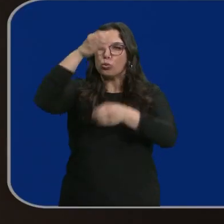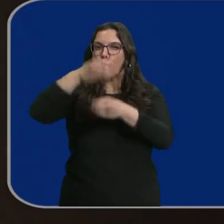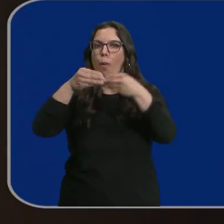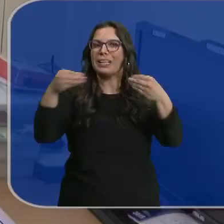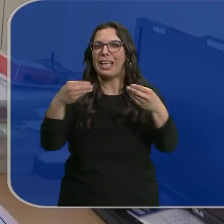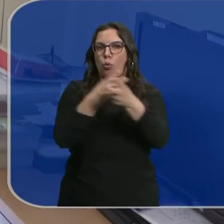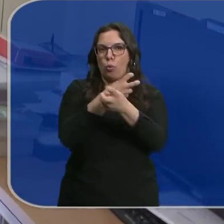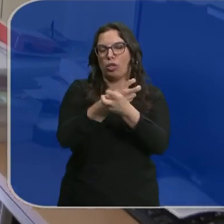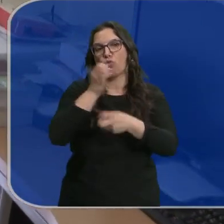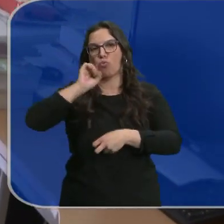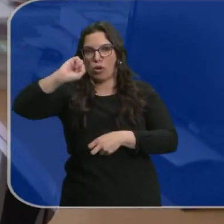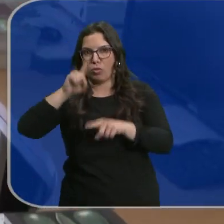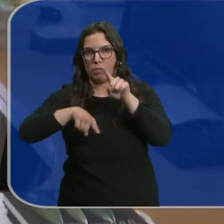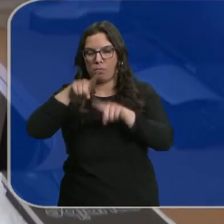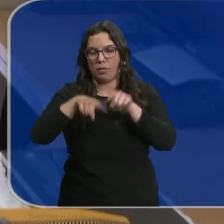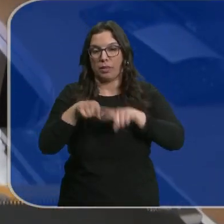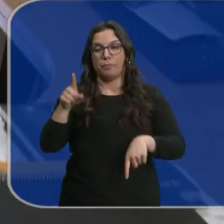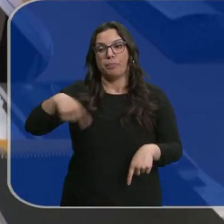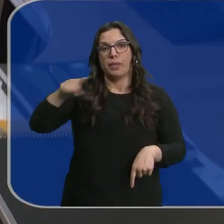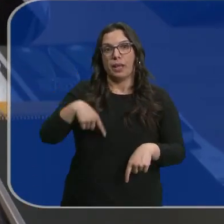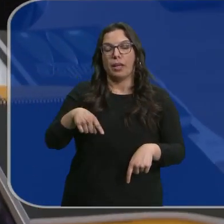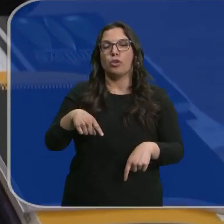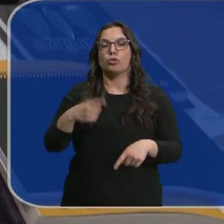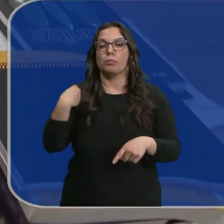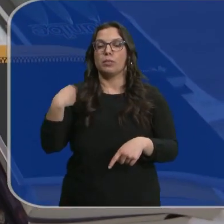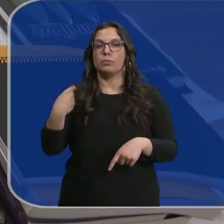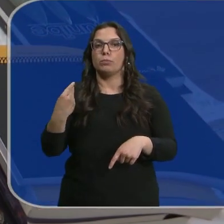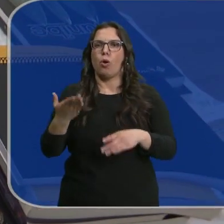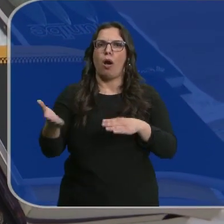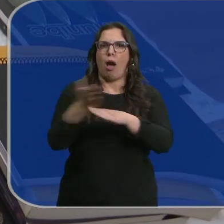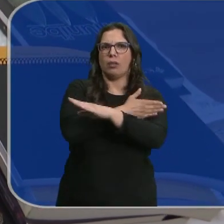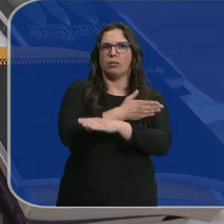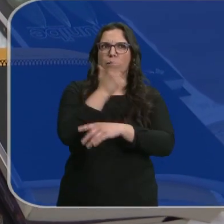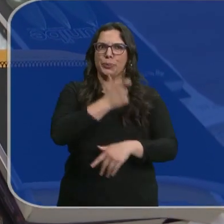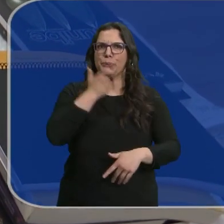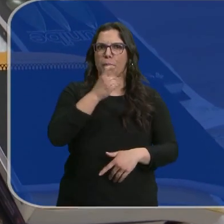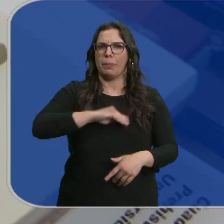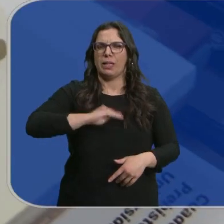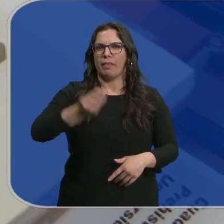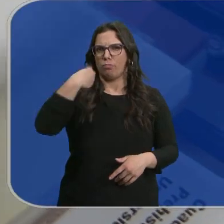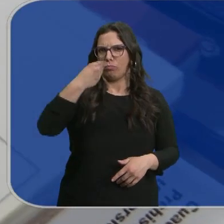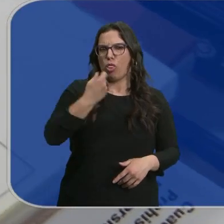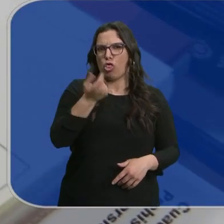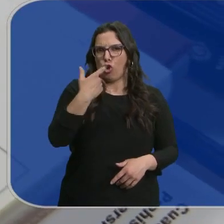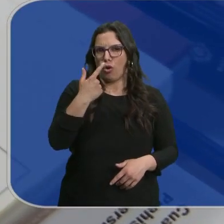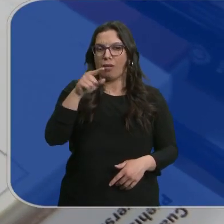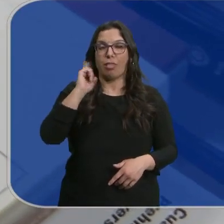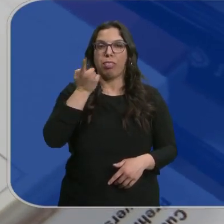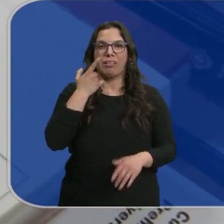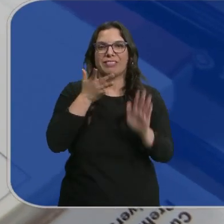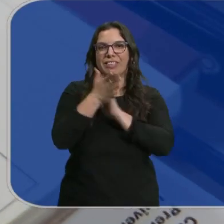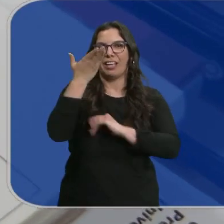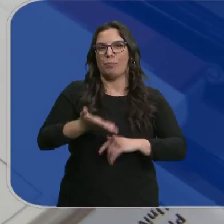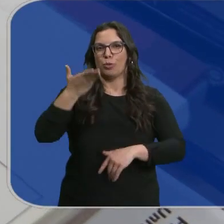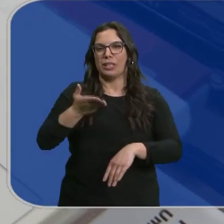cuerno. Los fallecidos habrían consumido esta droga con anterioridad y durante un periodo prolongado. Este hallazgo introduce una nueva